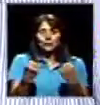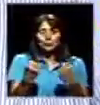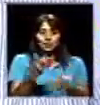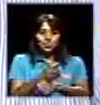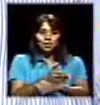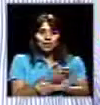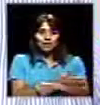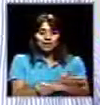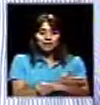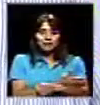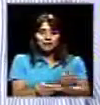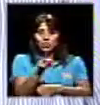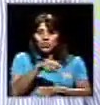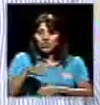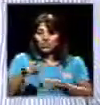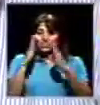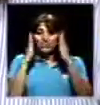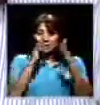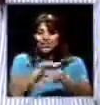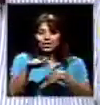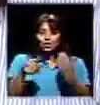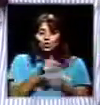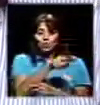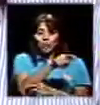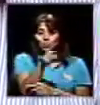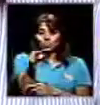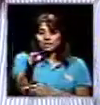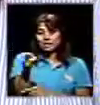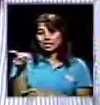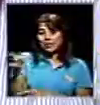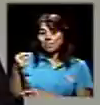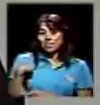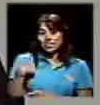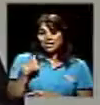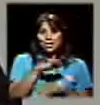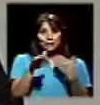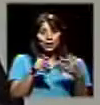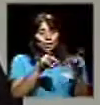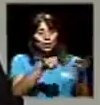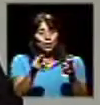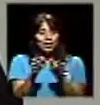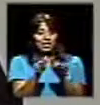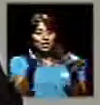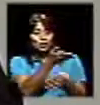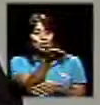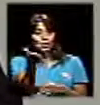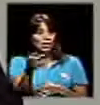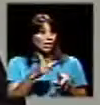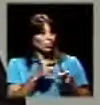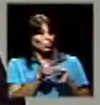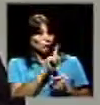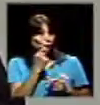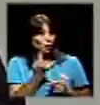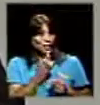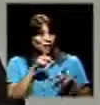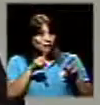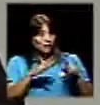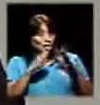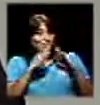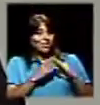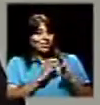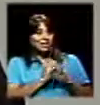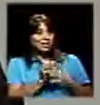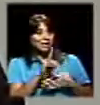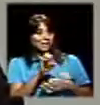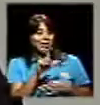a todos. A usted, a mí y a toda la población. Entonces, no solo los de San Rafael, sino también los